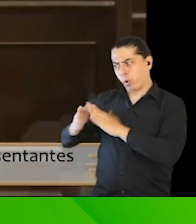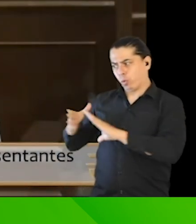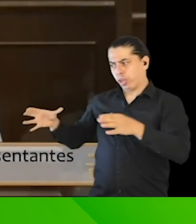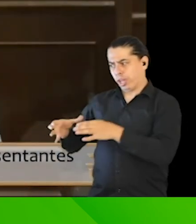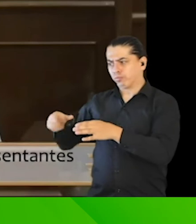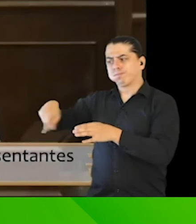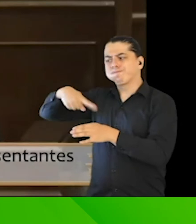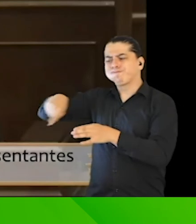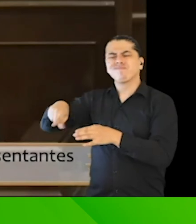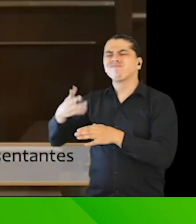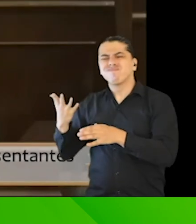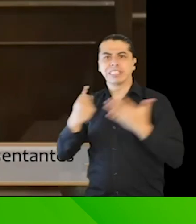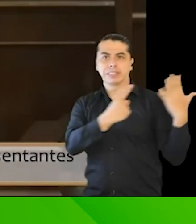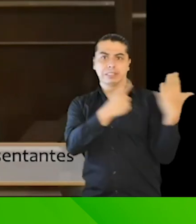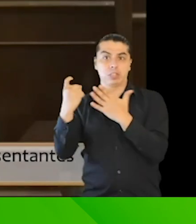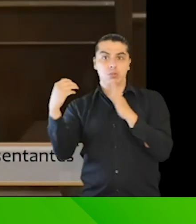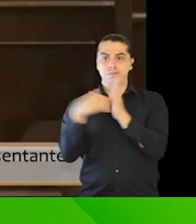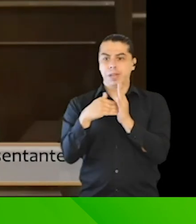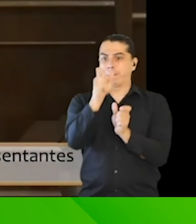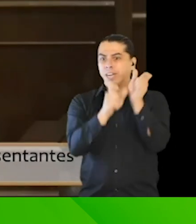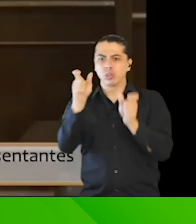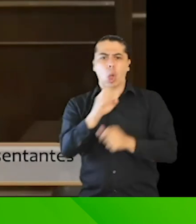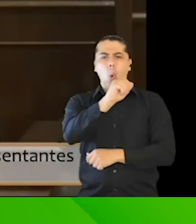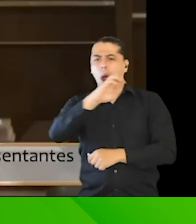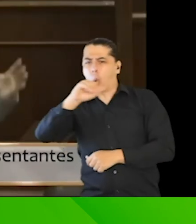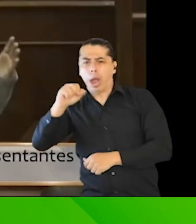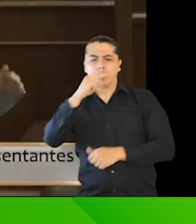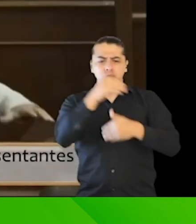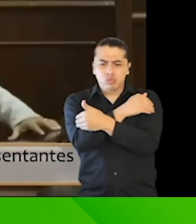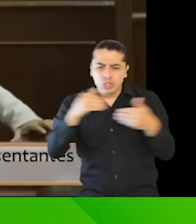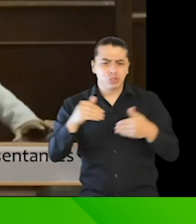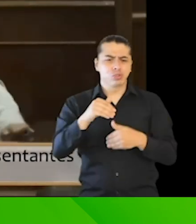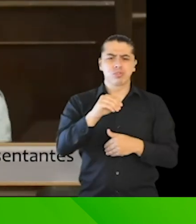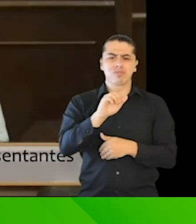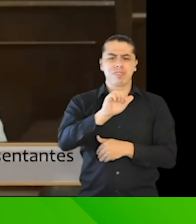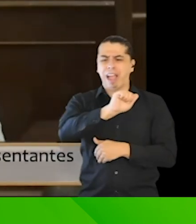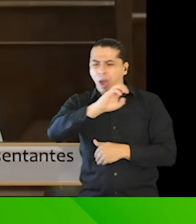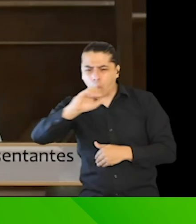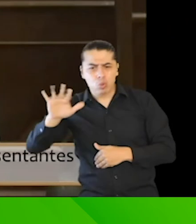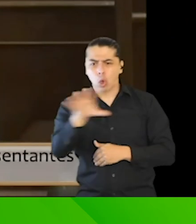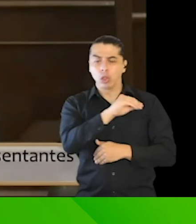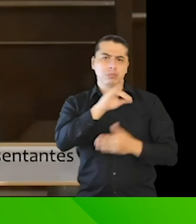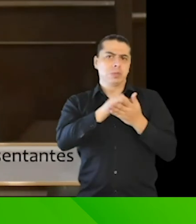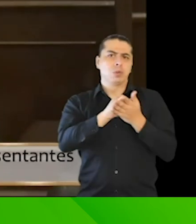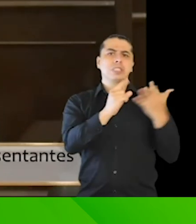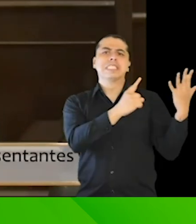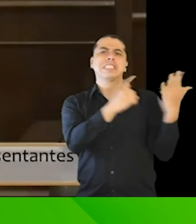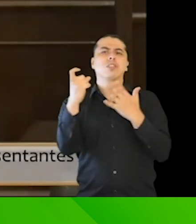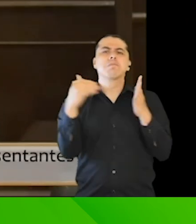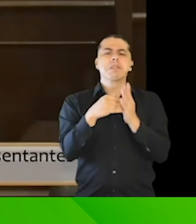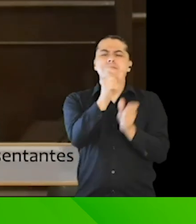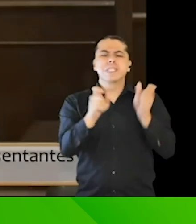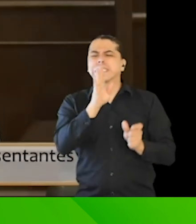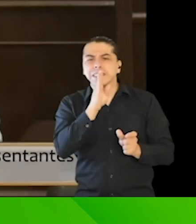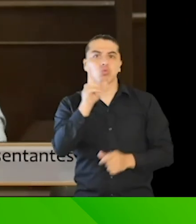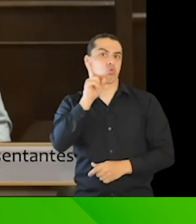de 600 mil hombres y mujeres, niños, jóvenes, de todas las edades, 600 mil sordos